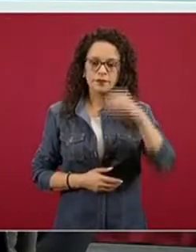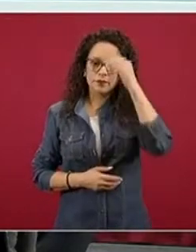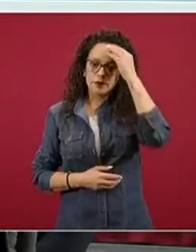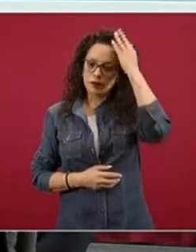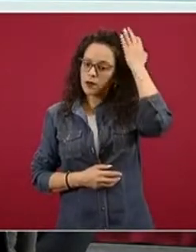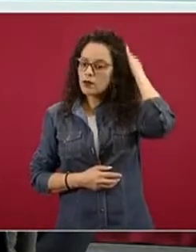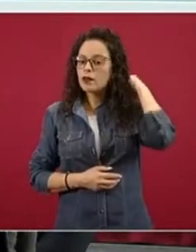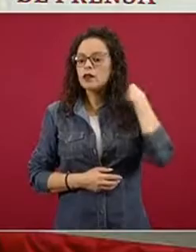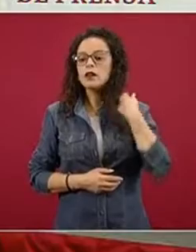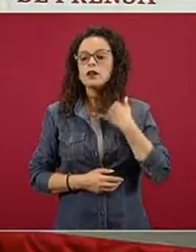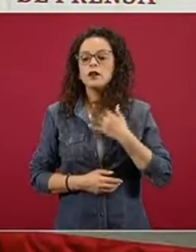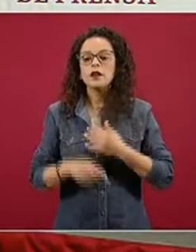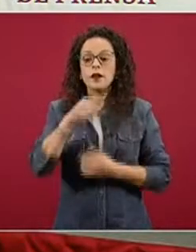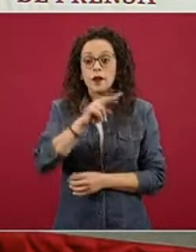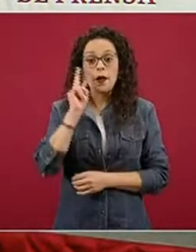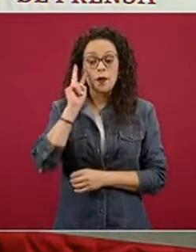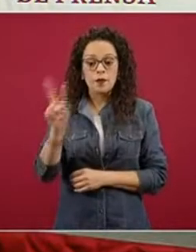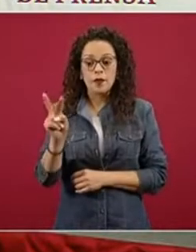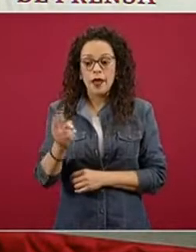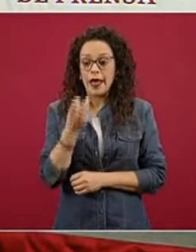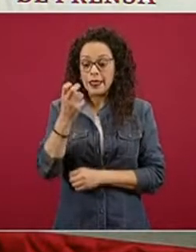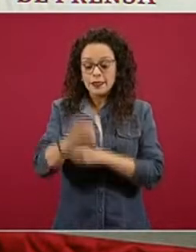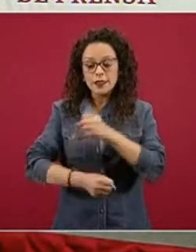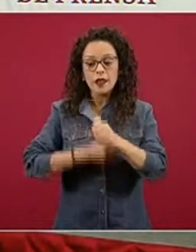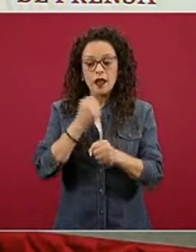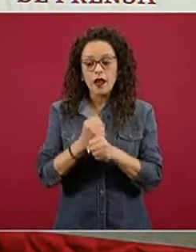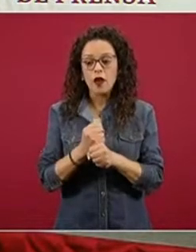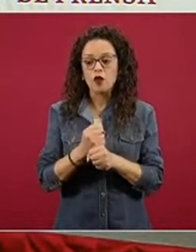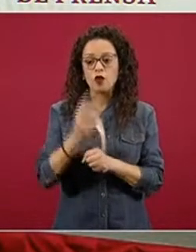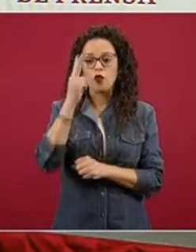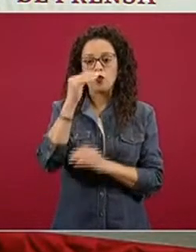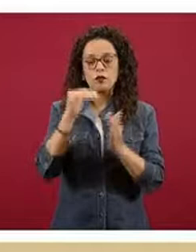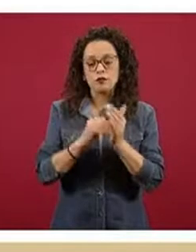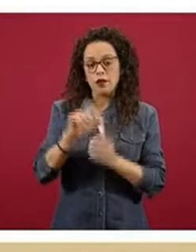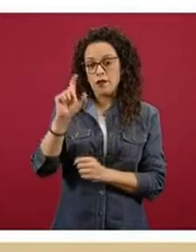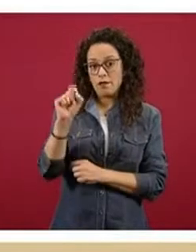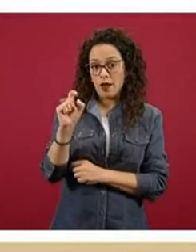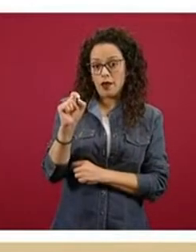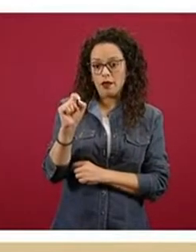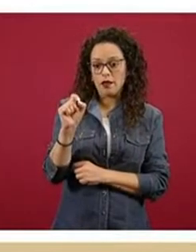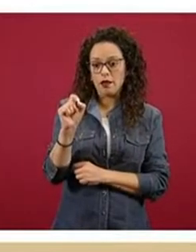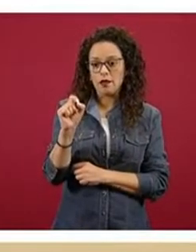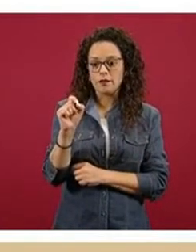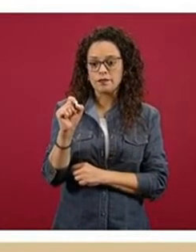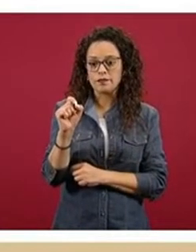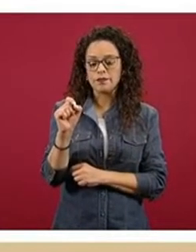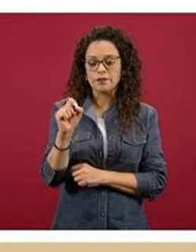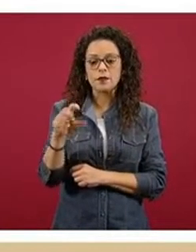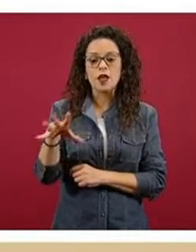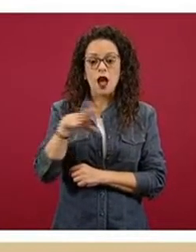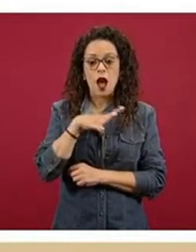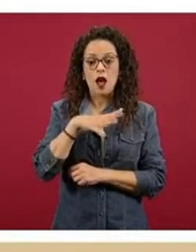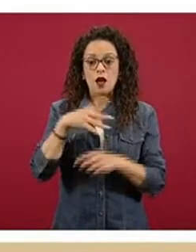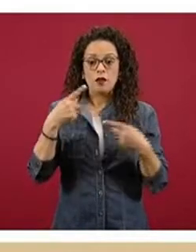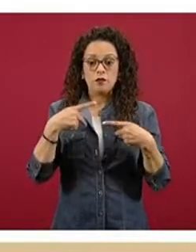Entonces vean, actualmente en este año 2020 nosotros tenemos casos de dengue grave y dengue no